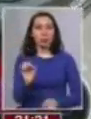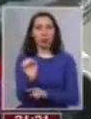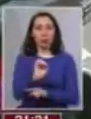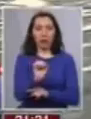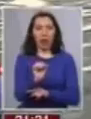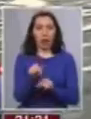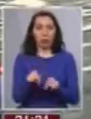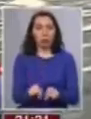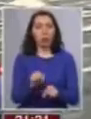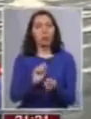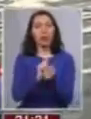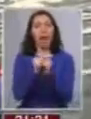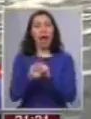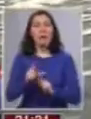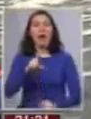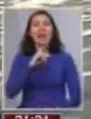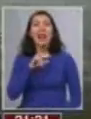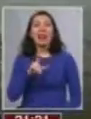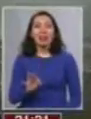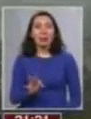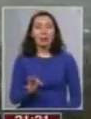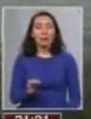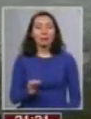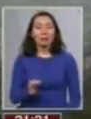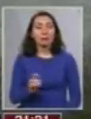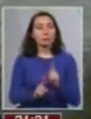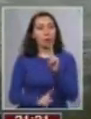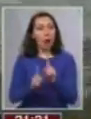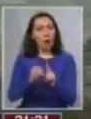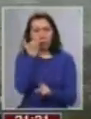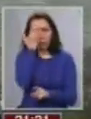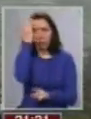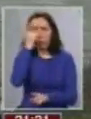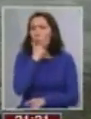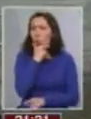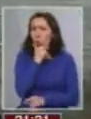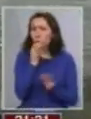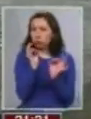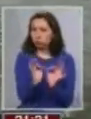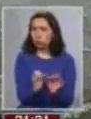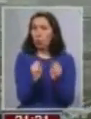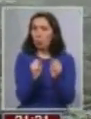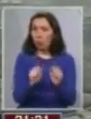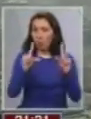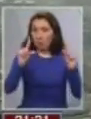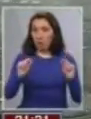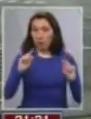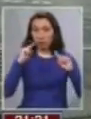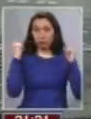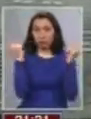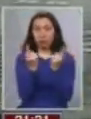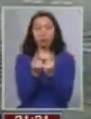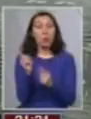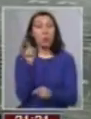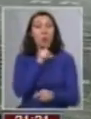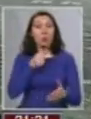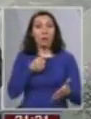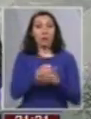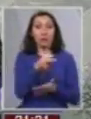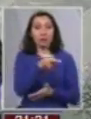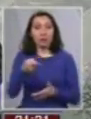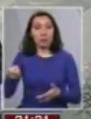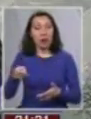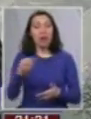los autos con convertidor catalítico. Pero algunos expertos dudan de la efectividad de una medida como esta. En el último fin de semana